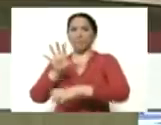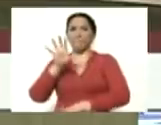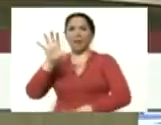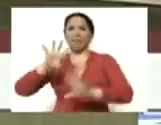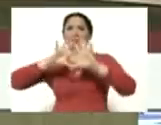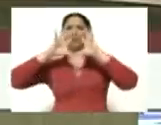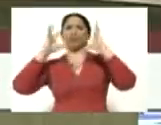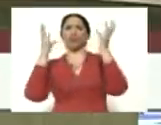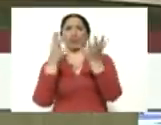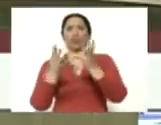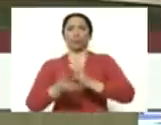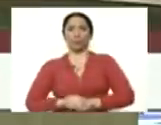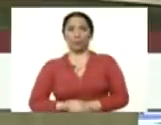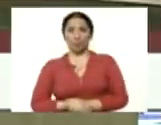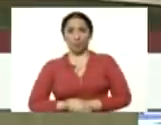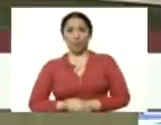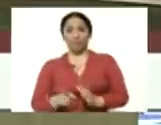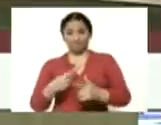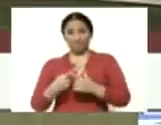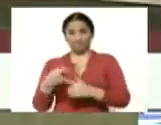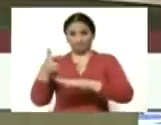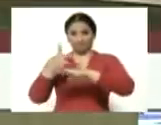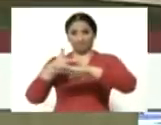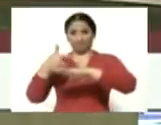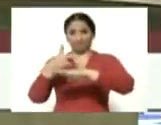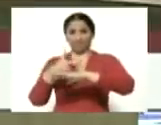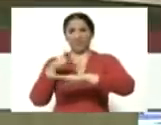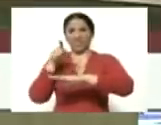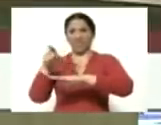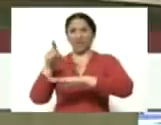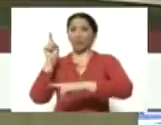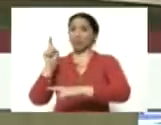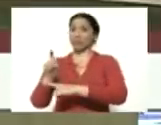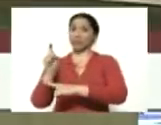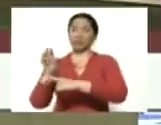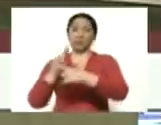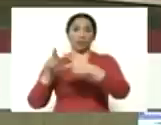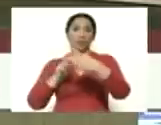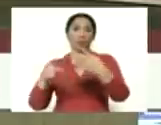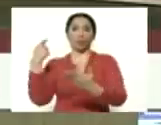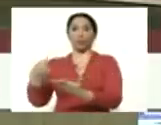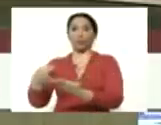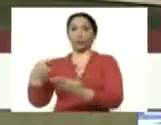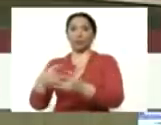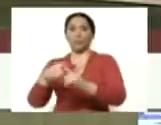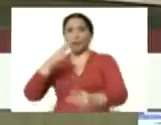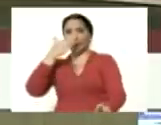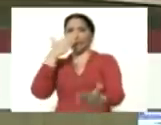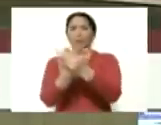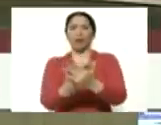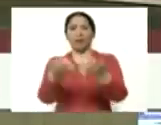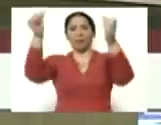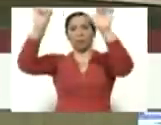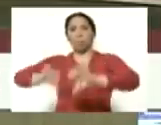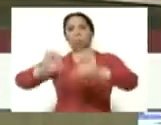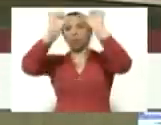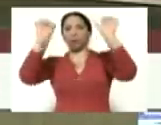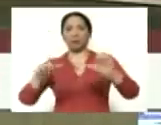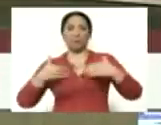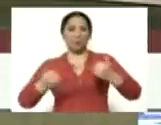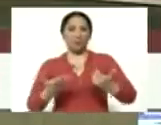entero. Precisamente esos gobiernos son los que ameritan recursos y donaciones para enfrentar el colapso de sus sistemas de